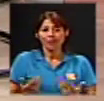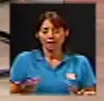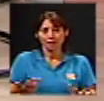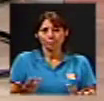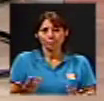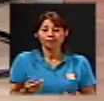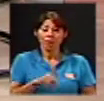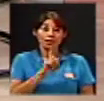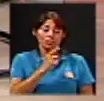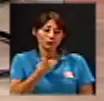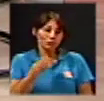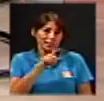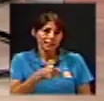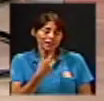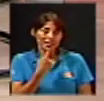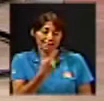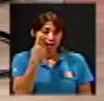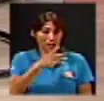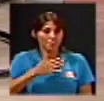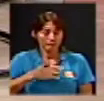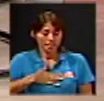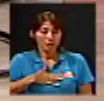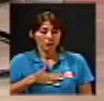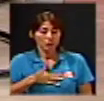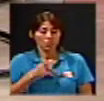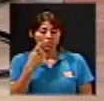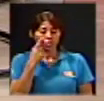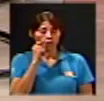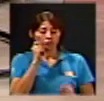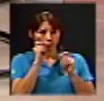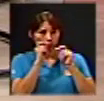debo confesar que fue una sorpresa para mí.